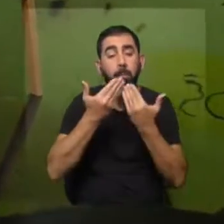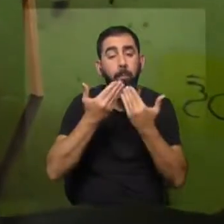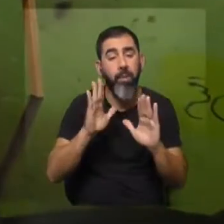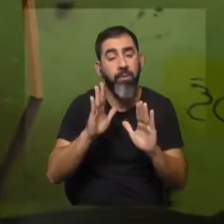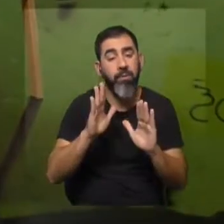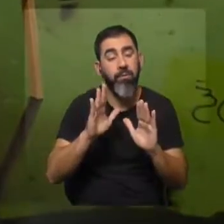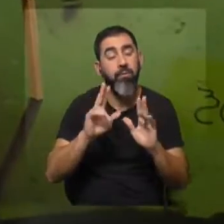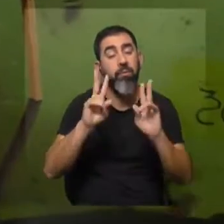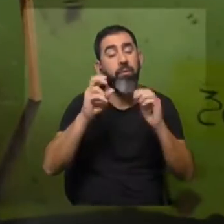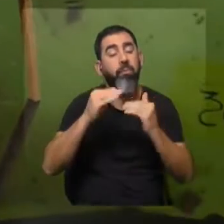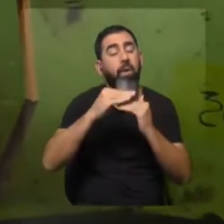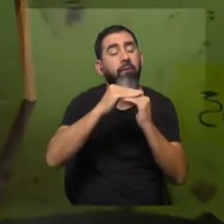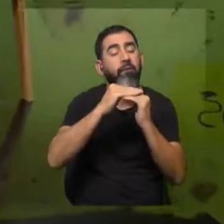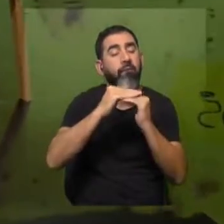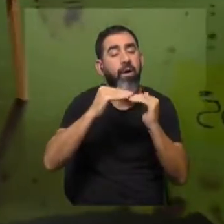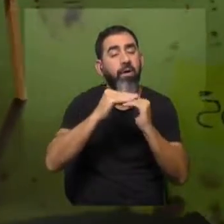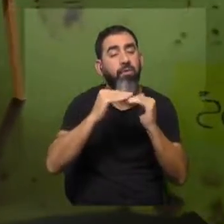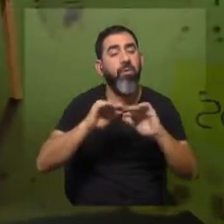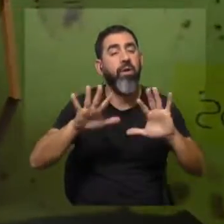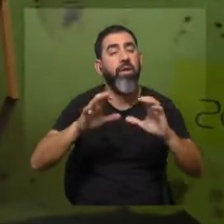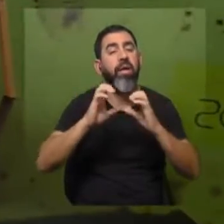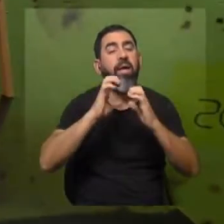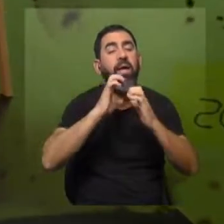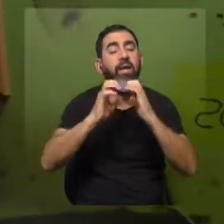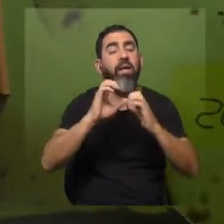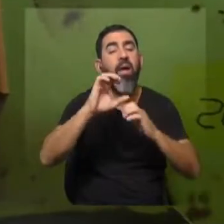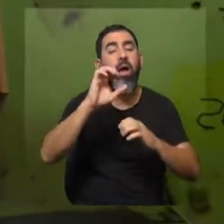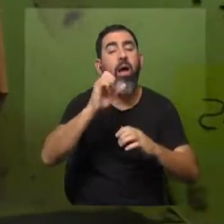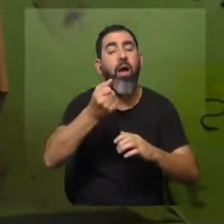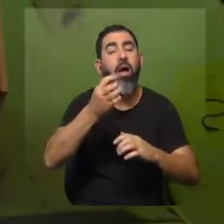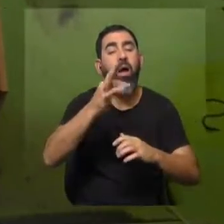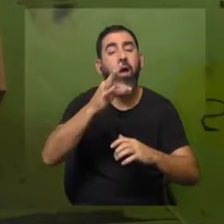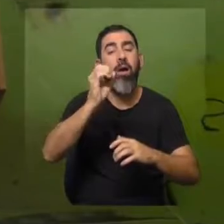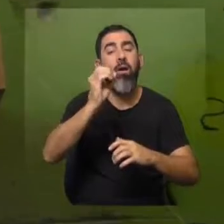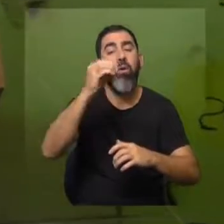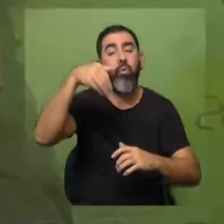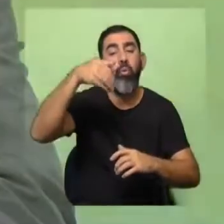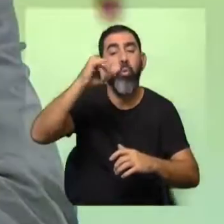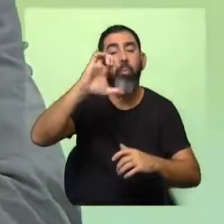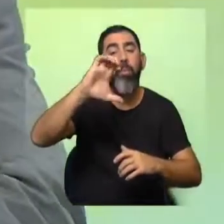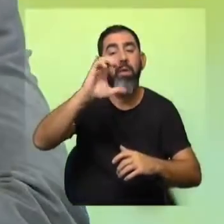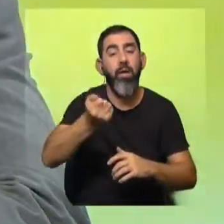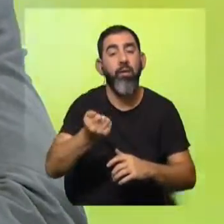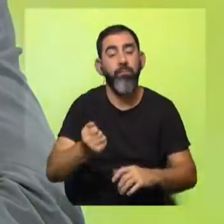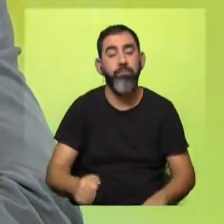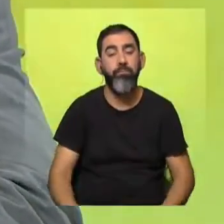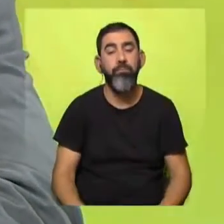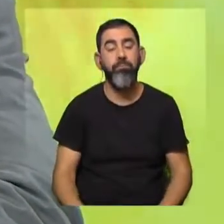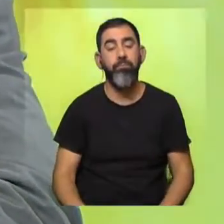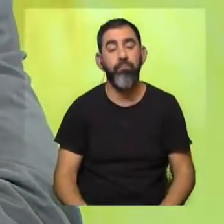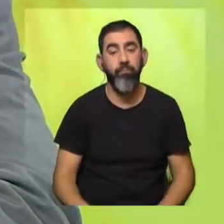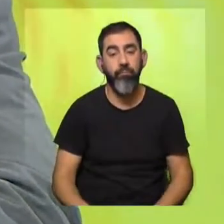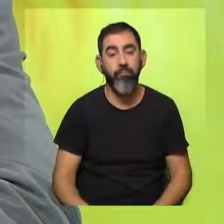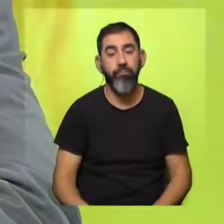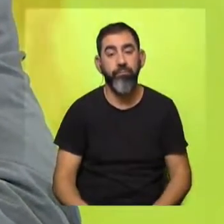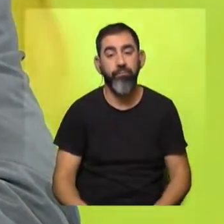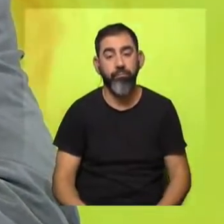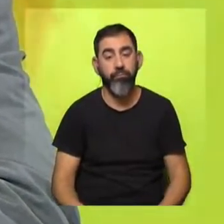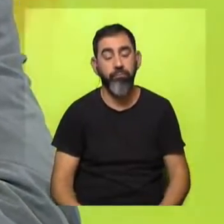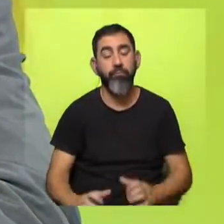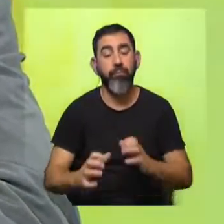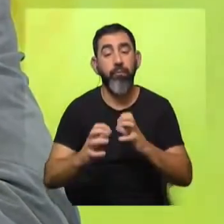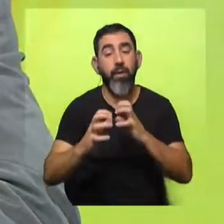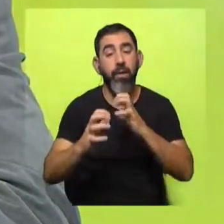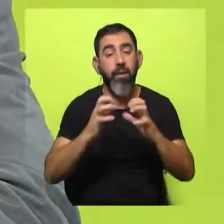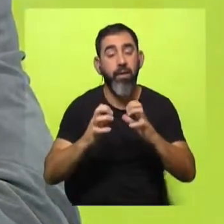algo básico, pero ¿qué es la energía atómica? La energía atómica, bueno, refiere a en realidad una energía